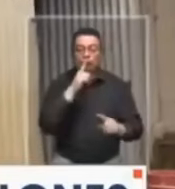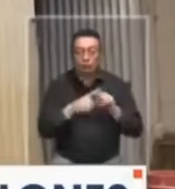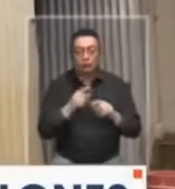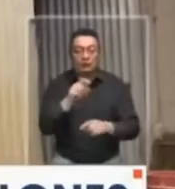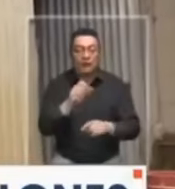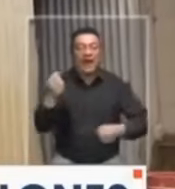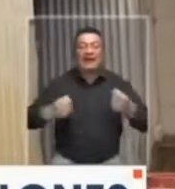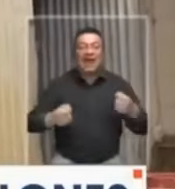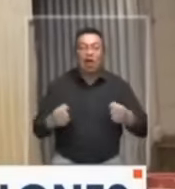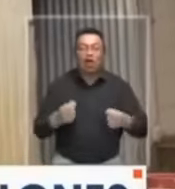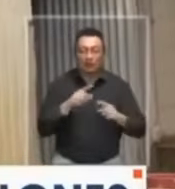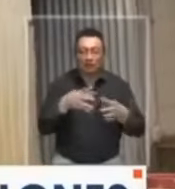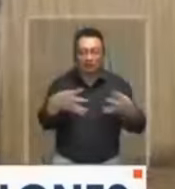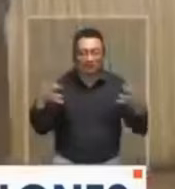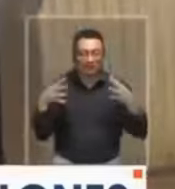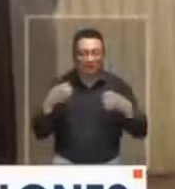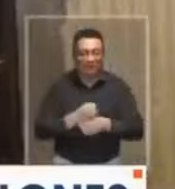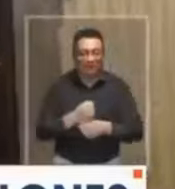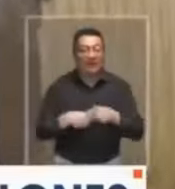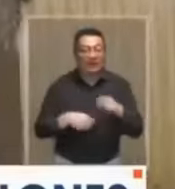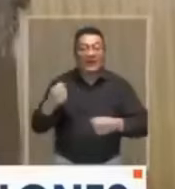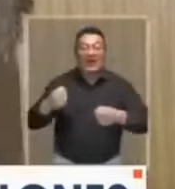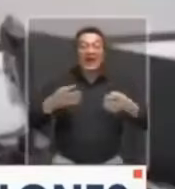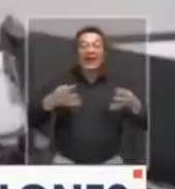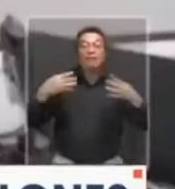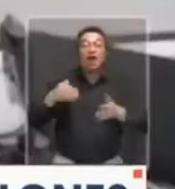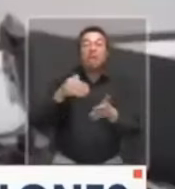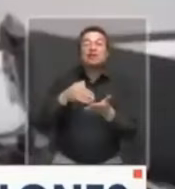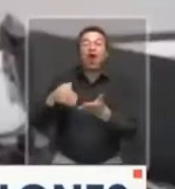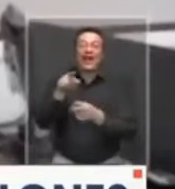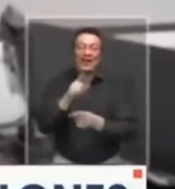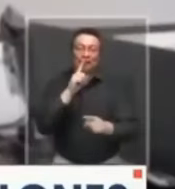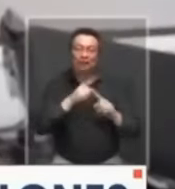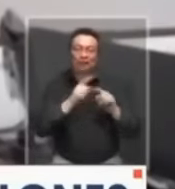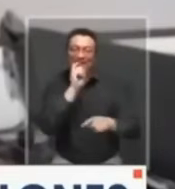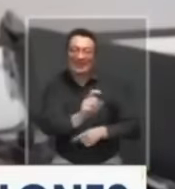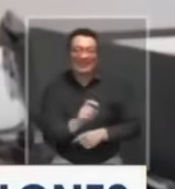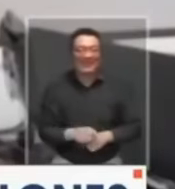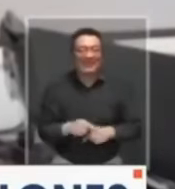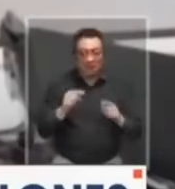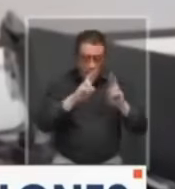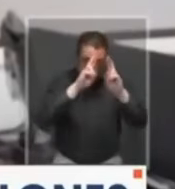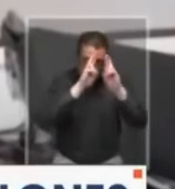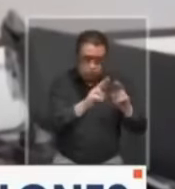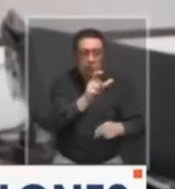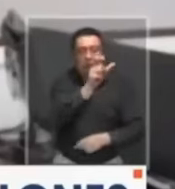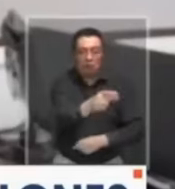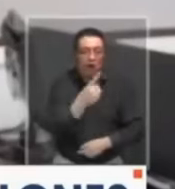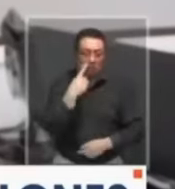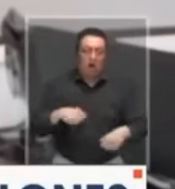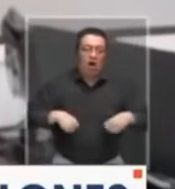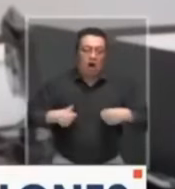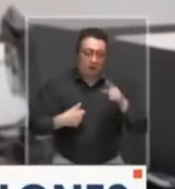en que trabajaba Belarmino. ¿Ah, sí? Este es el camión de los millones. Yo creo que la mejor recompensa es el reconocimiento que le han hecho a este muchacho